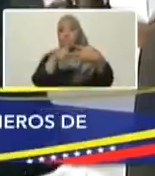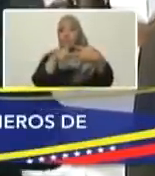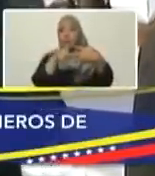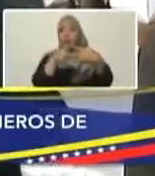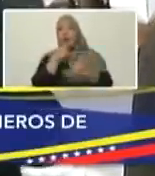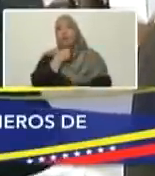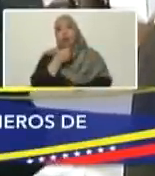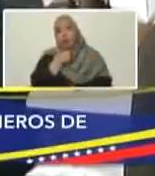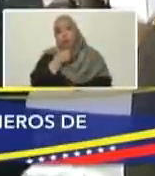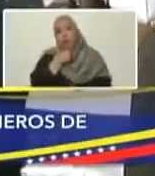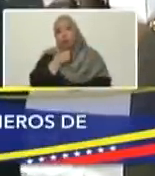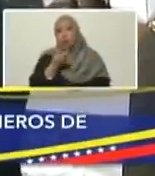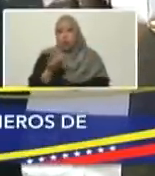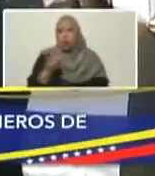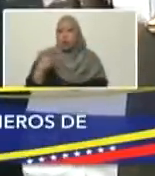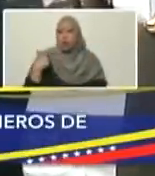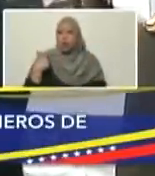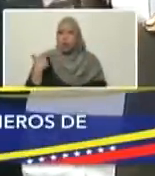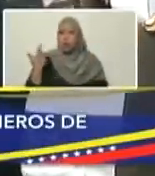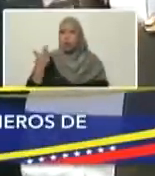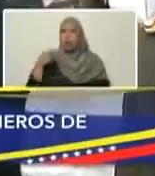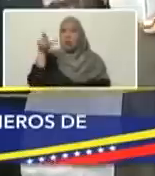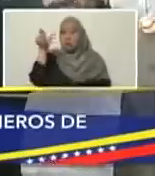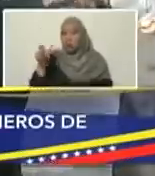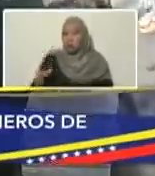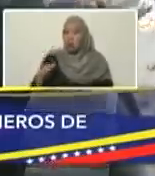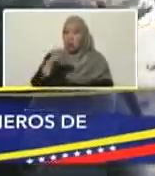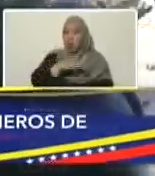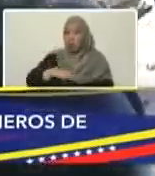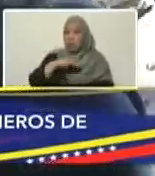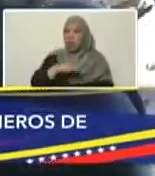me gusta, como debe ser, general padrino.